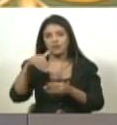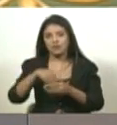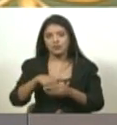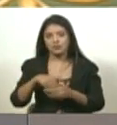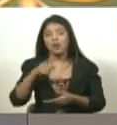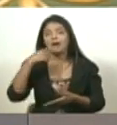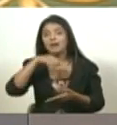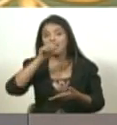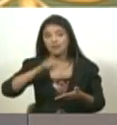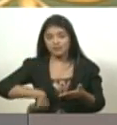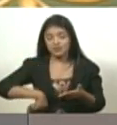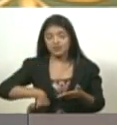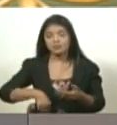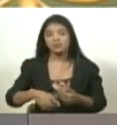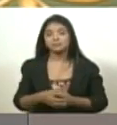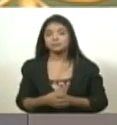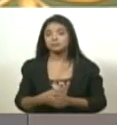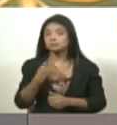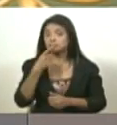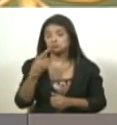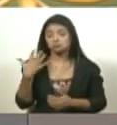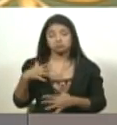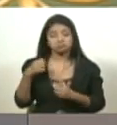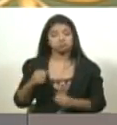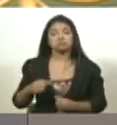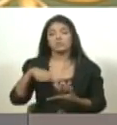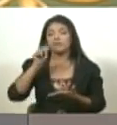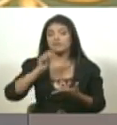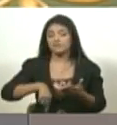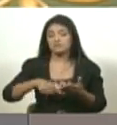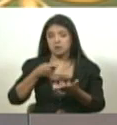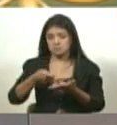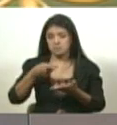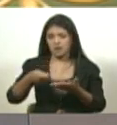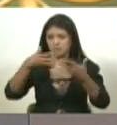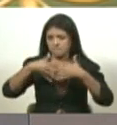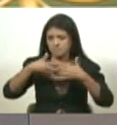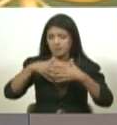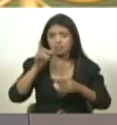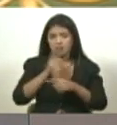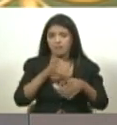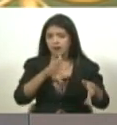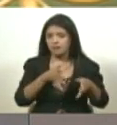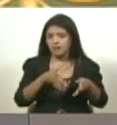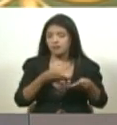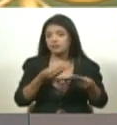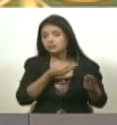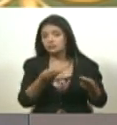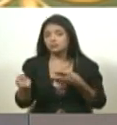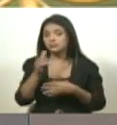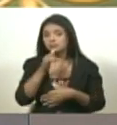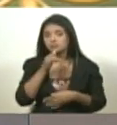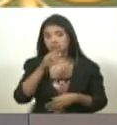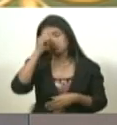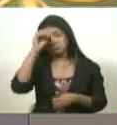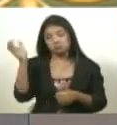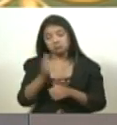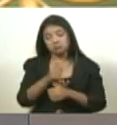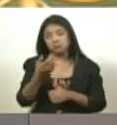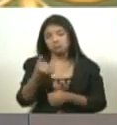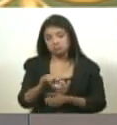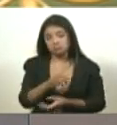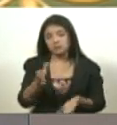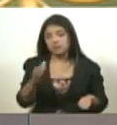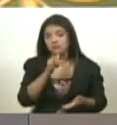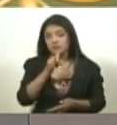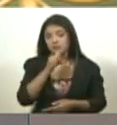firma Torino y Asociados, que es una superfirma financiera, que debe ganar mucho dinero vendiendo información, no sea que incauto le comprara esa